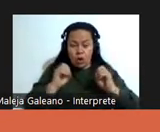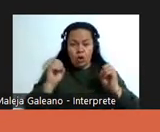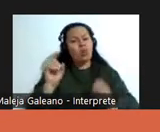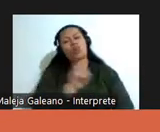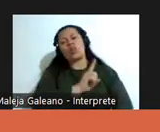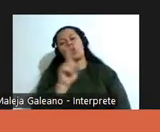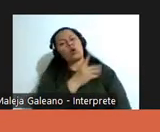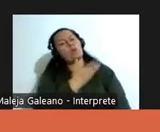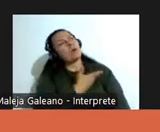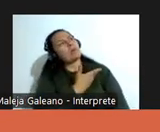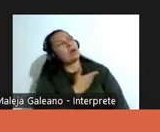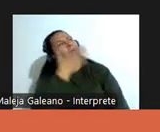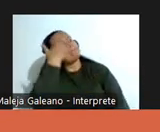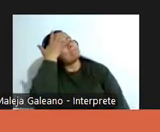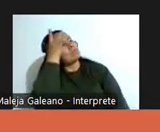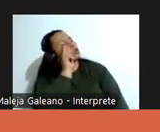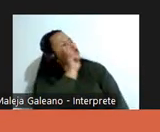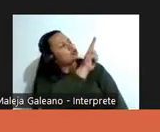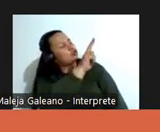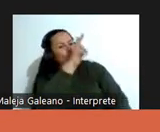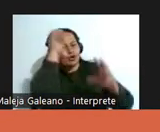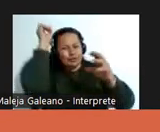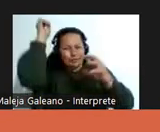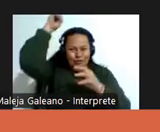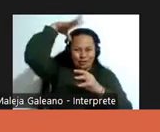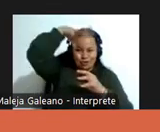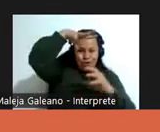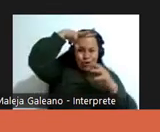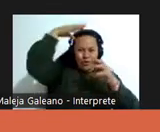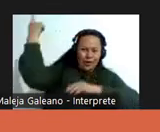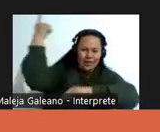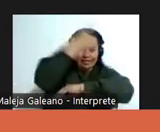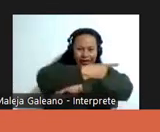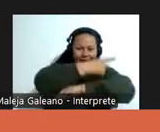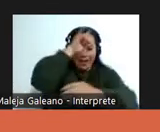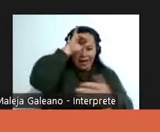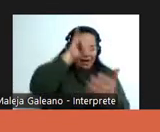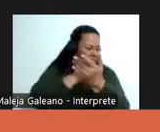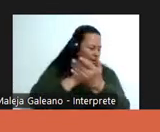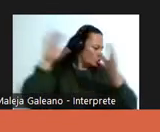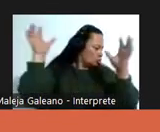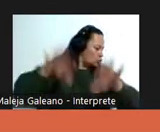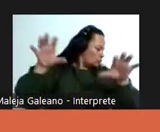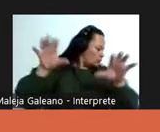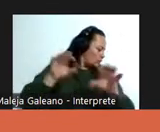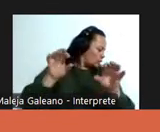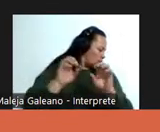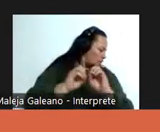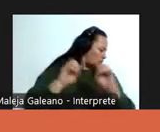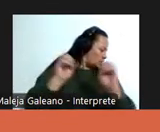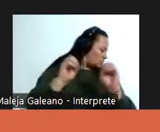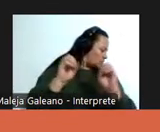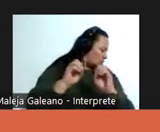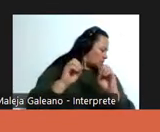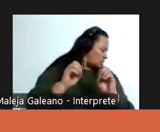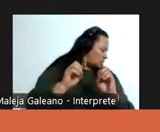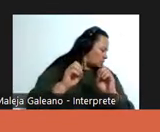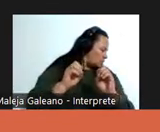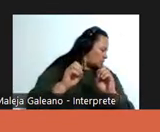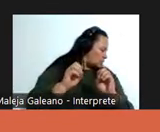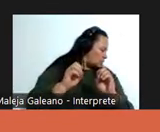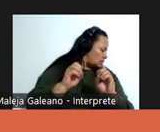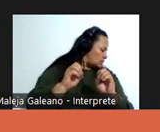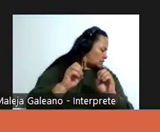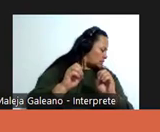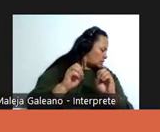¿Por qué? Porque es un día soleado. ¿Crees que va a llover? No, no. Yo creo que no va a llover. Y ella me daba un pico y me decía, mi bella